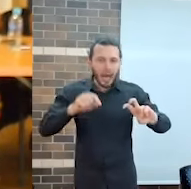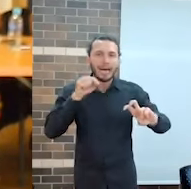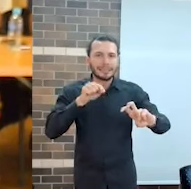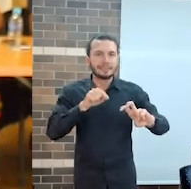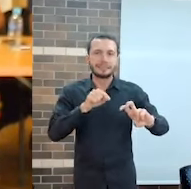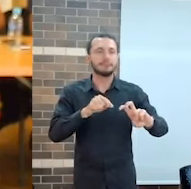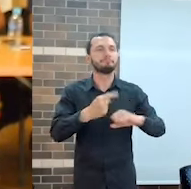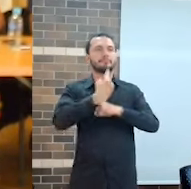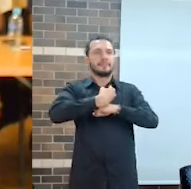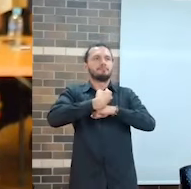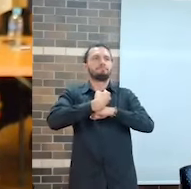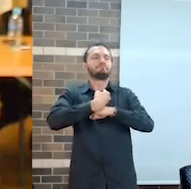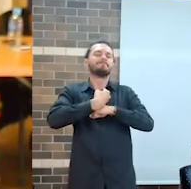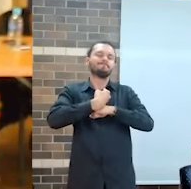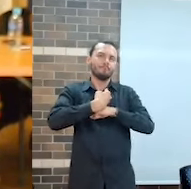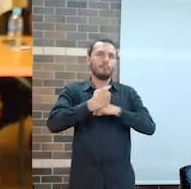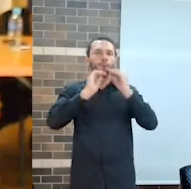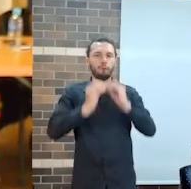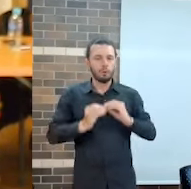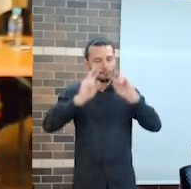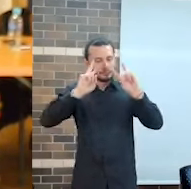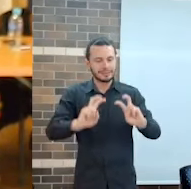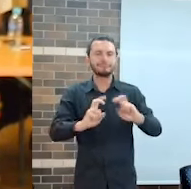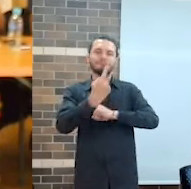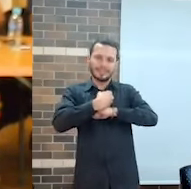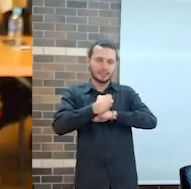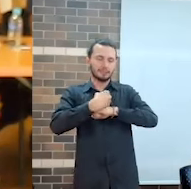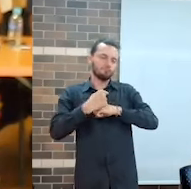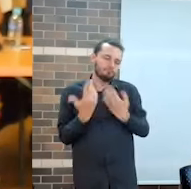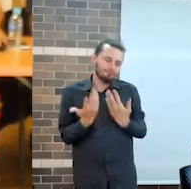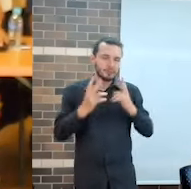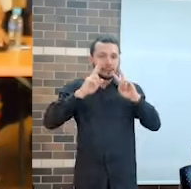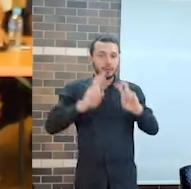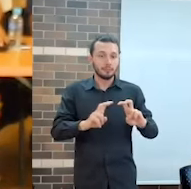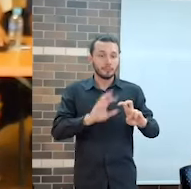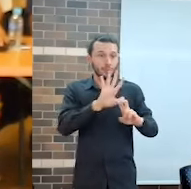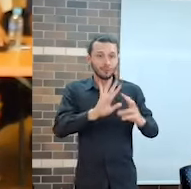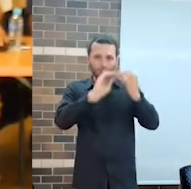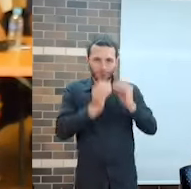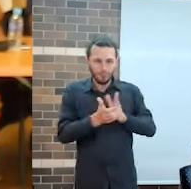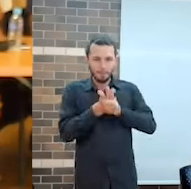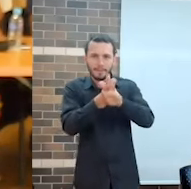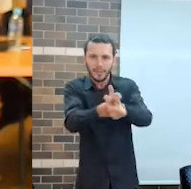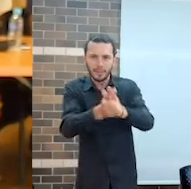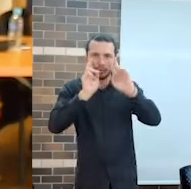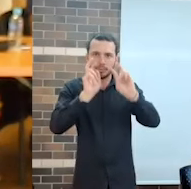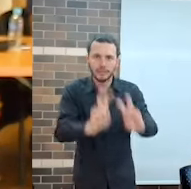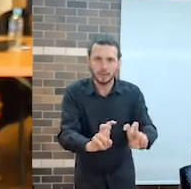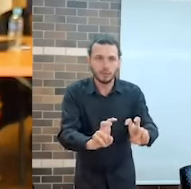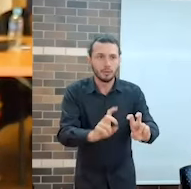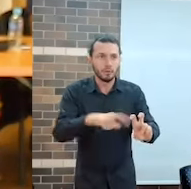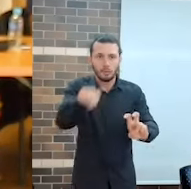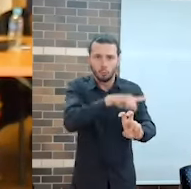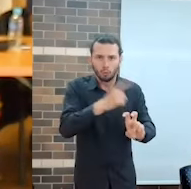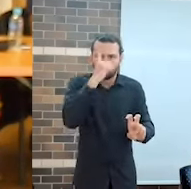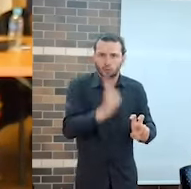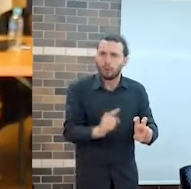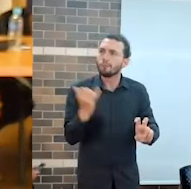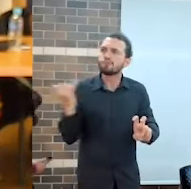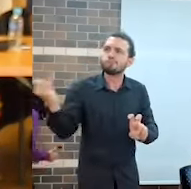veces los modos o los métodos de investigación también desconocen toda esta riqueza epistémica que hay en las